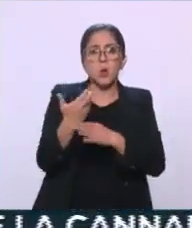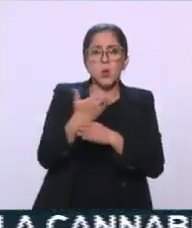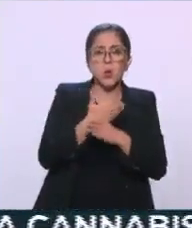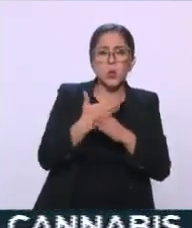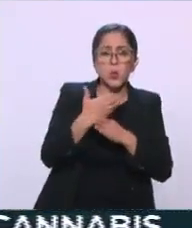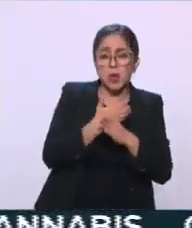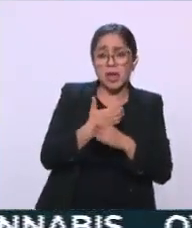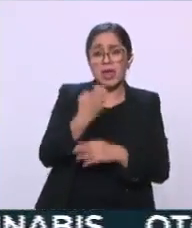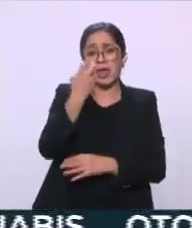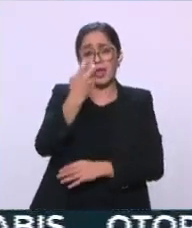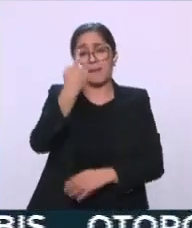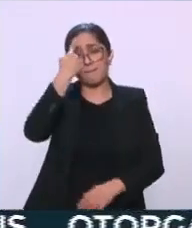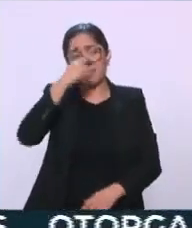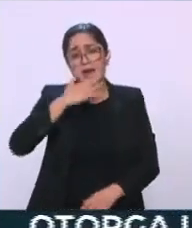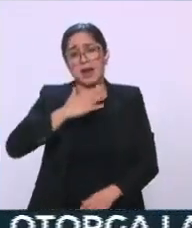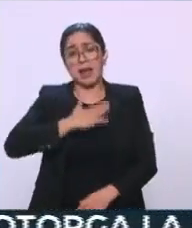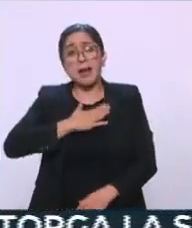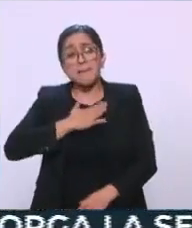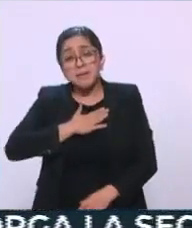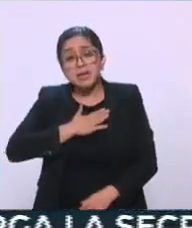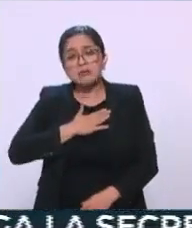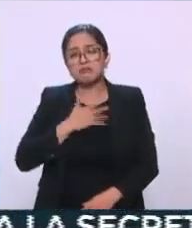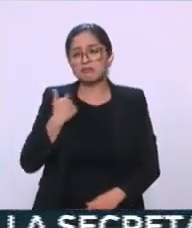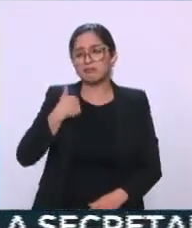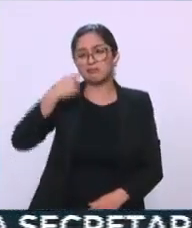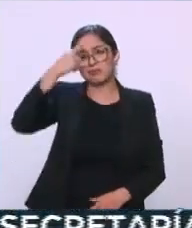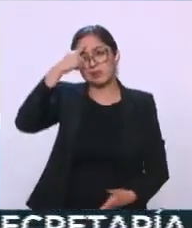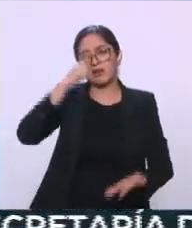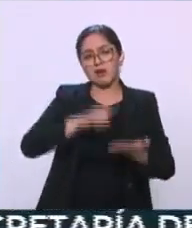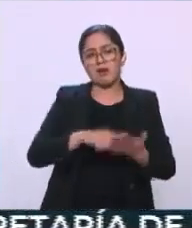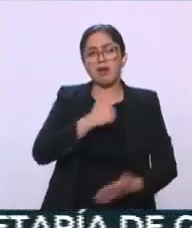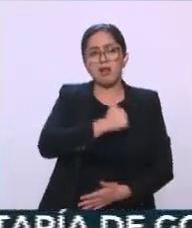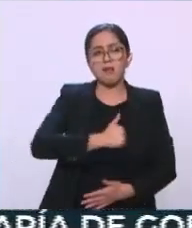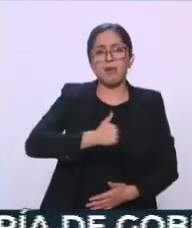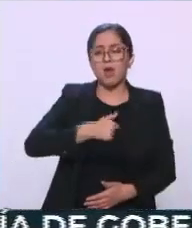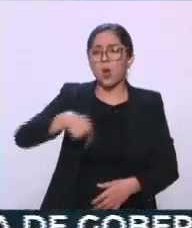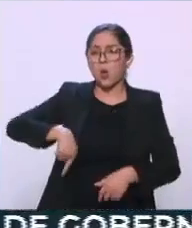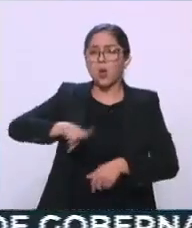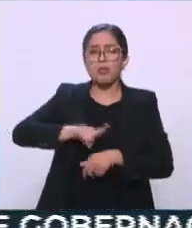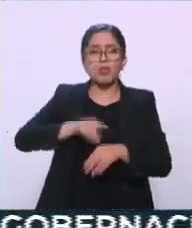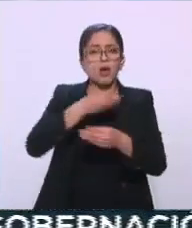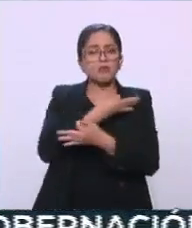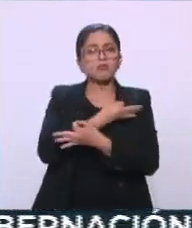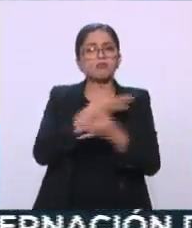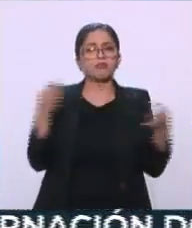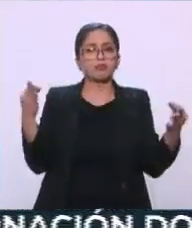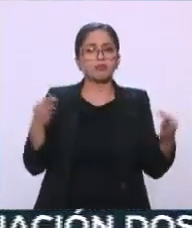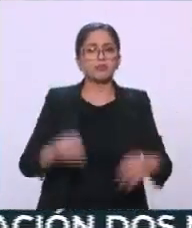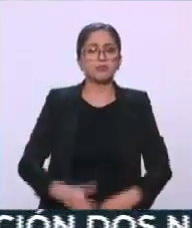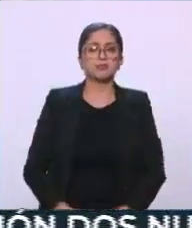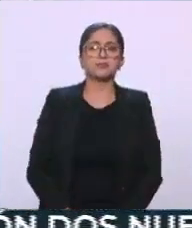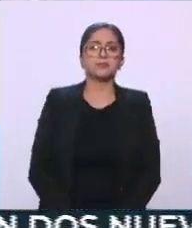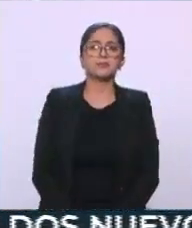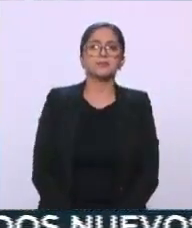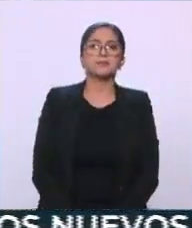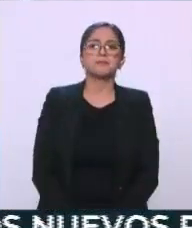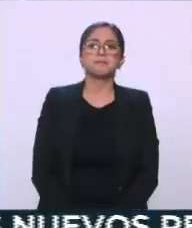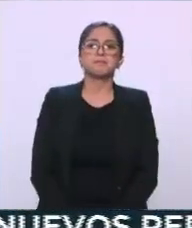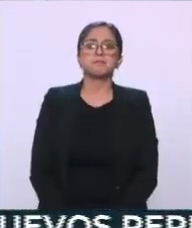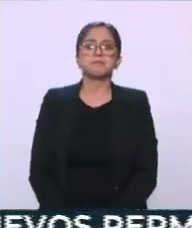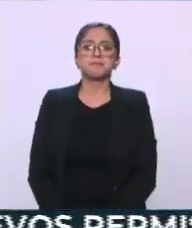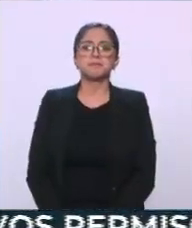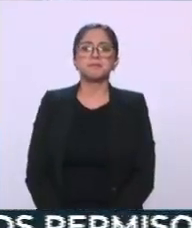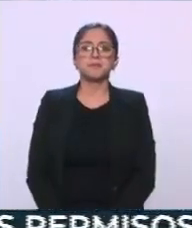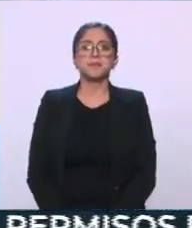me parece a mí que es lo que resulta lamentable de este mensaje que conocimos hoy. Además del mensaje,